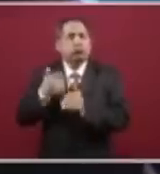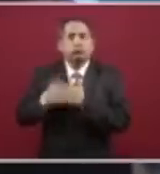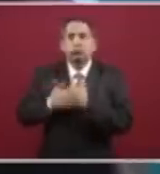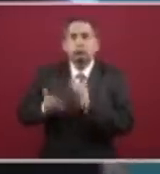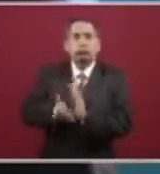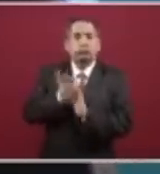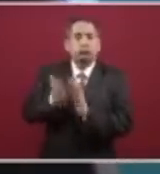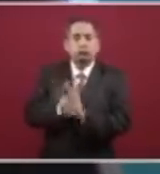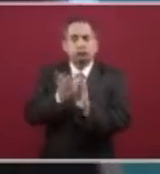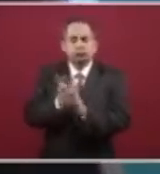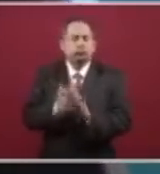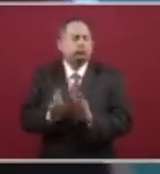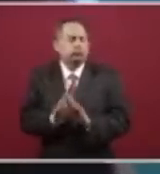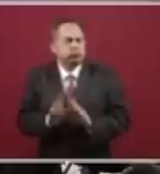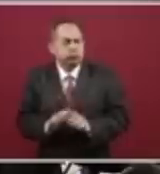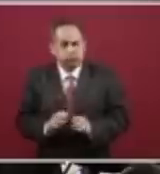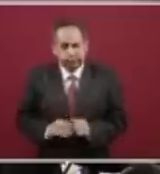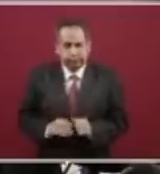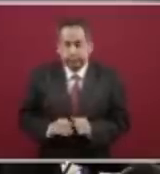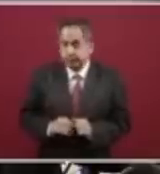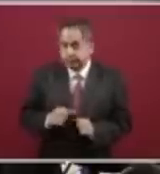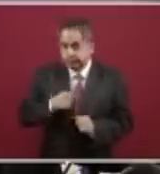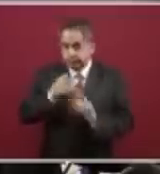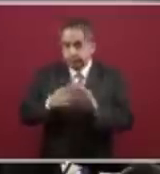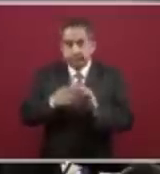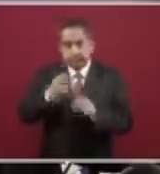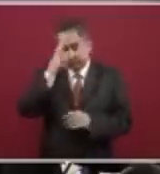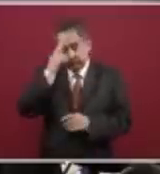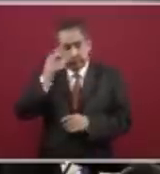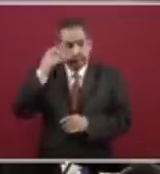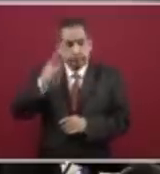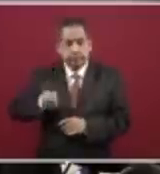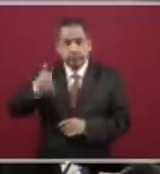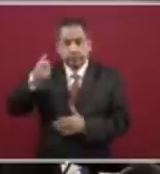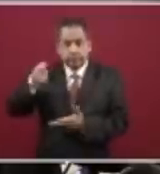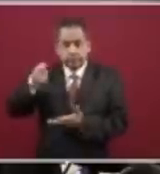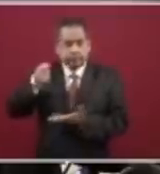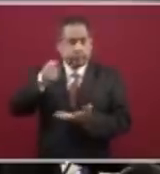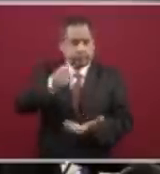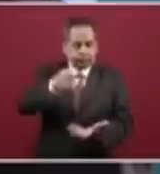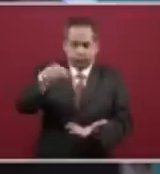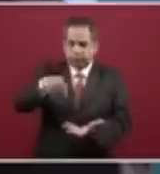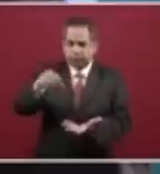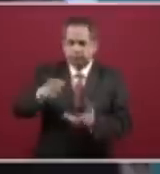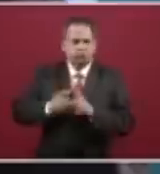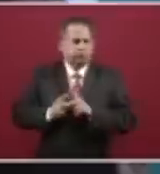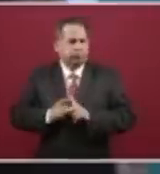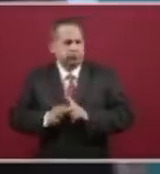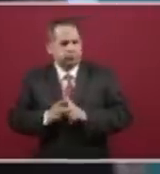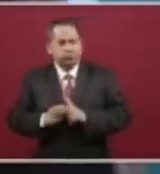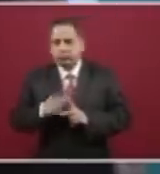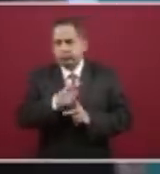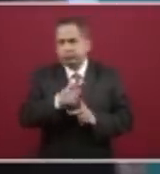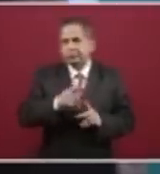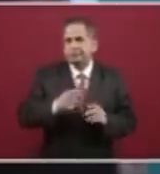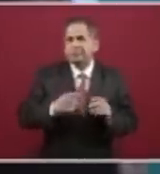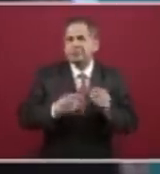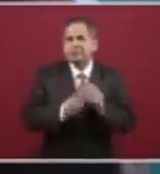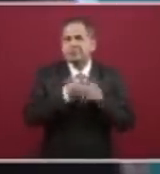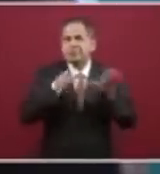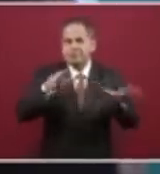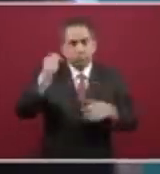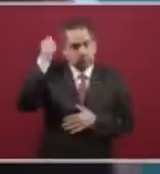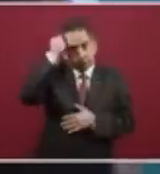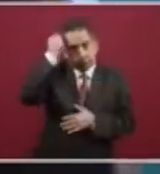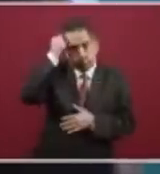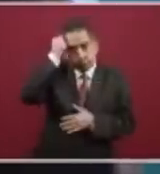creo que es necesario señalar que el primer presupuesto que tiene el aeropuerto de texcoco el nuevo aeropuerto de texcoco es